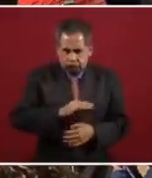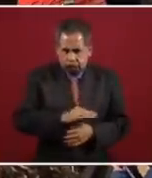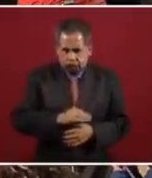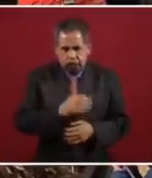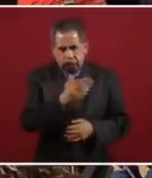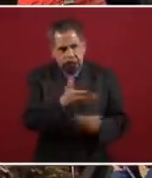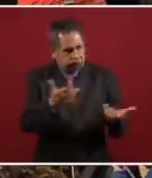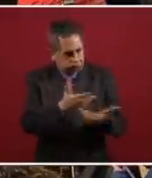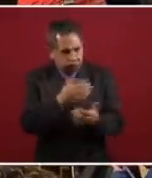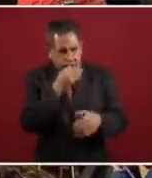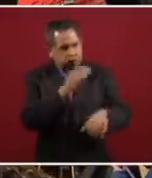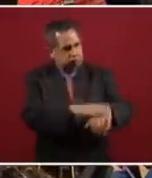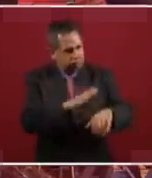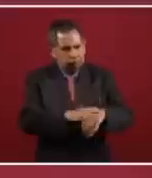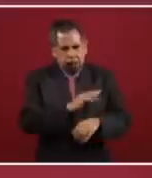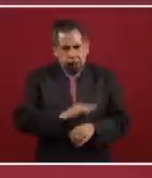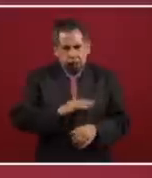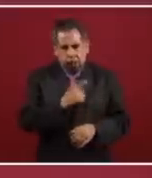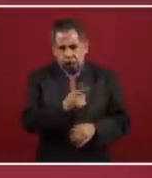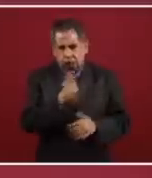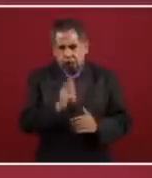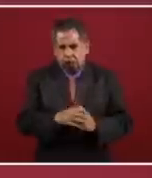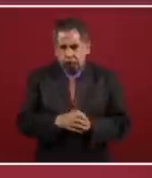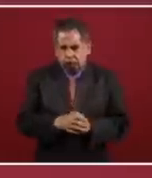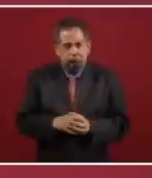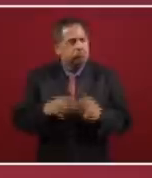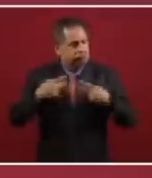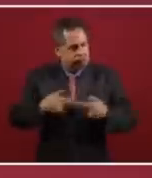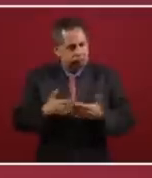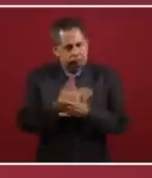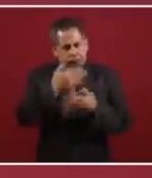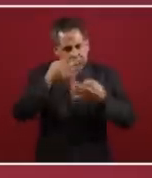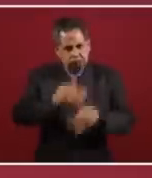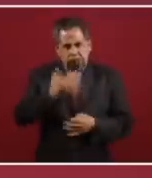por lo que hace, que es un buen ciudadano,